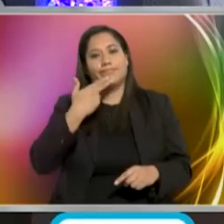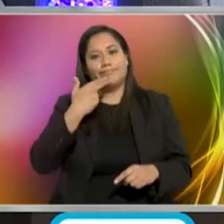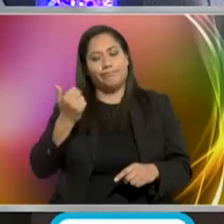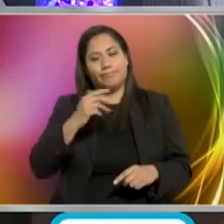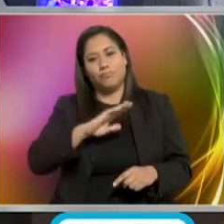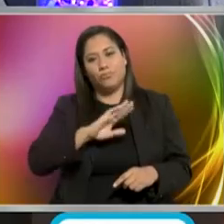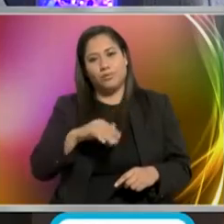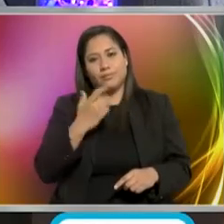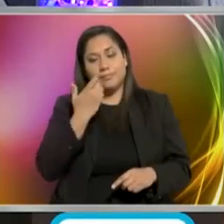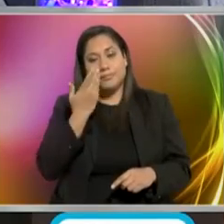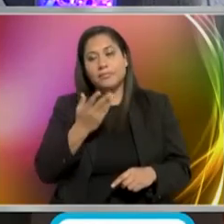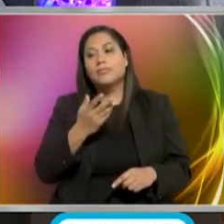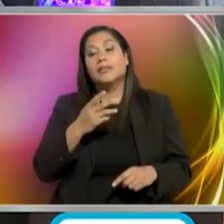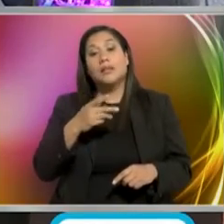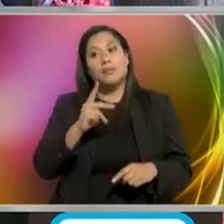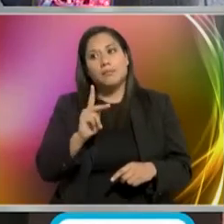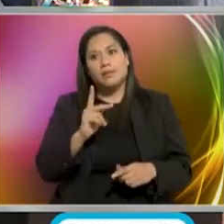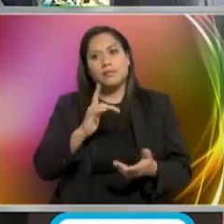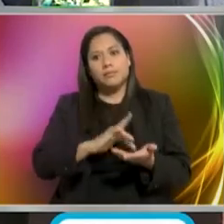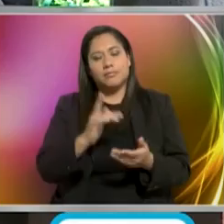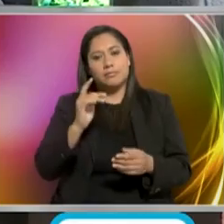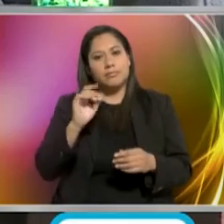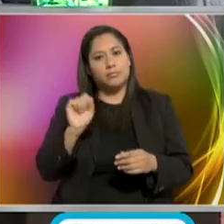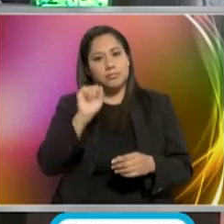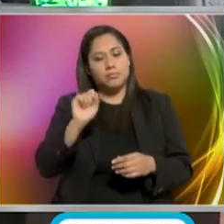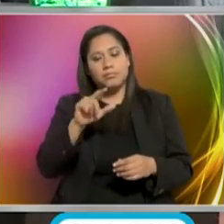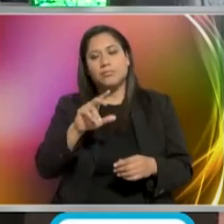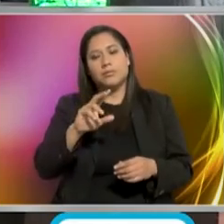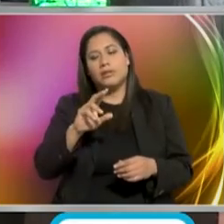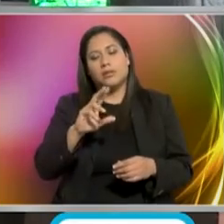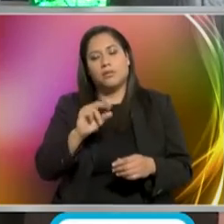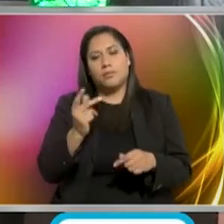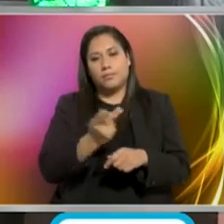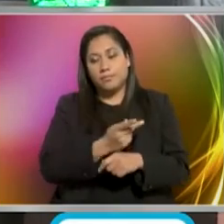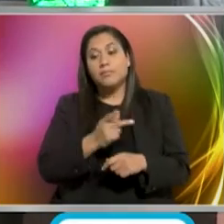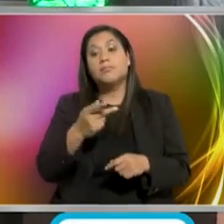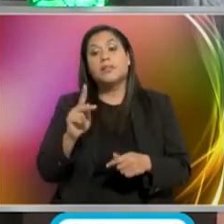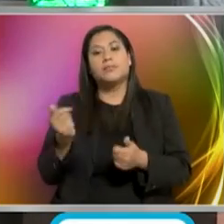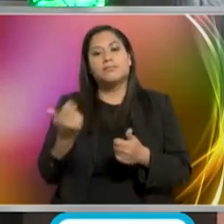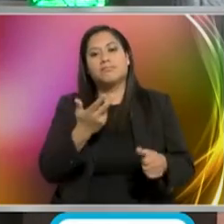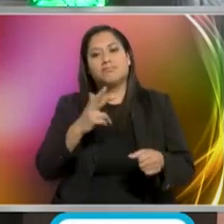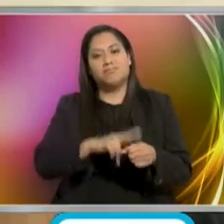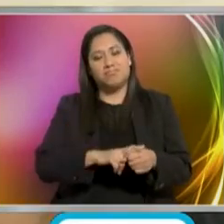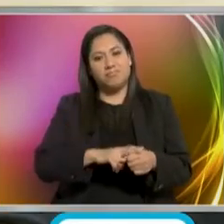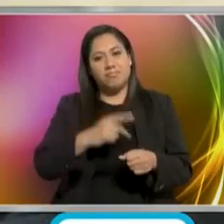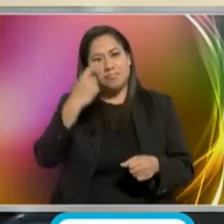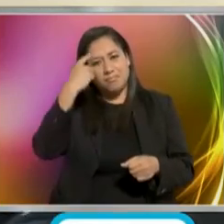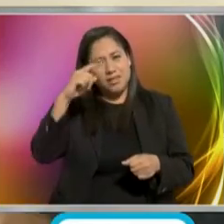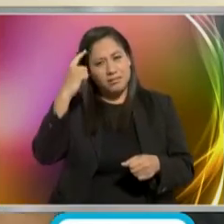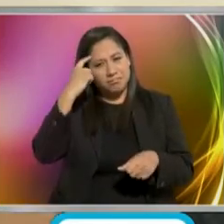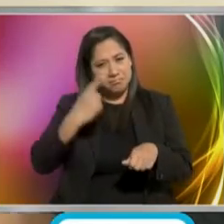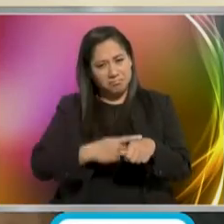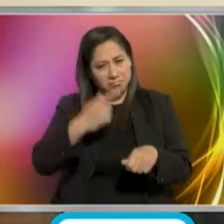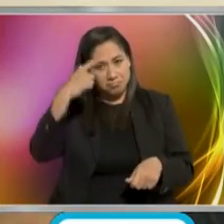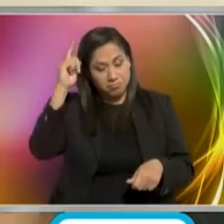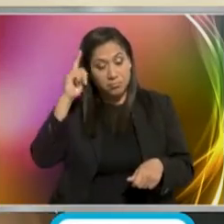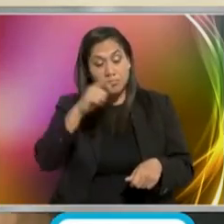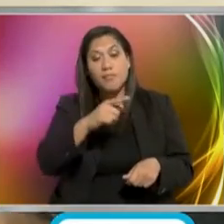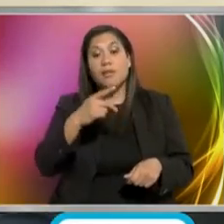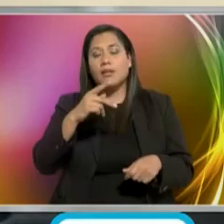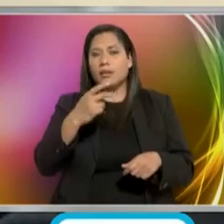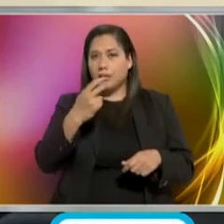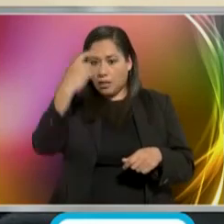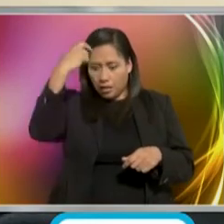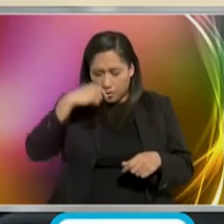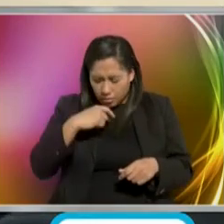vida. Afortunadamente no sucedió, pero cayó en un hospital psiquiátrico y de alguna manera tuvo un enfrentamiento con muchos de sus